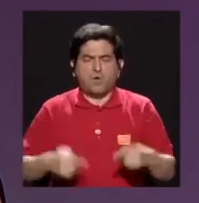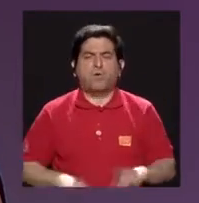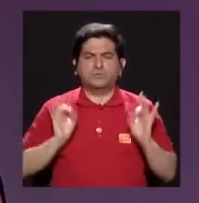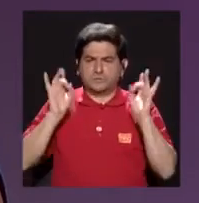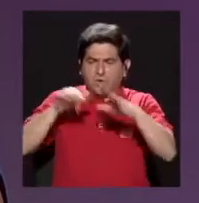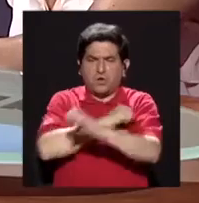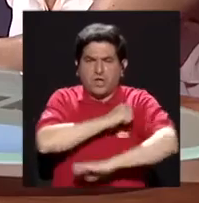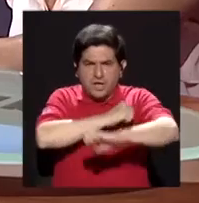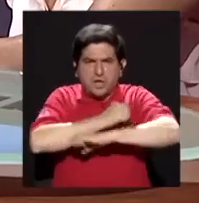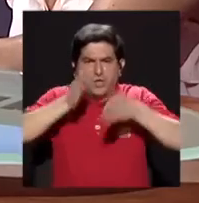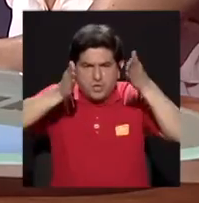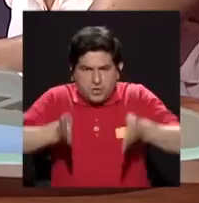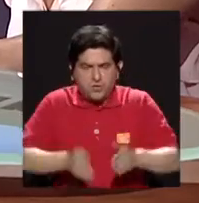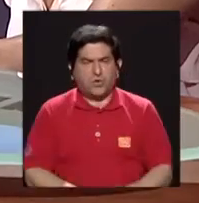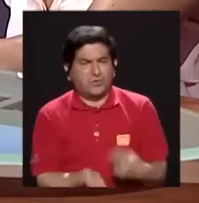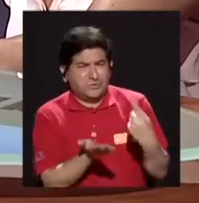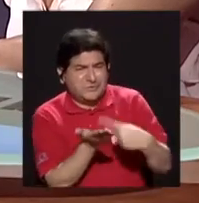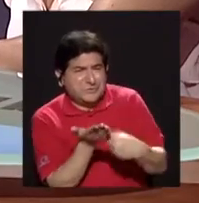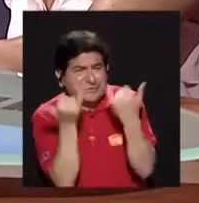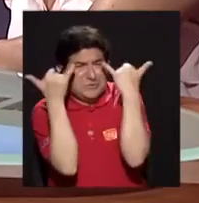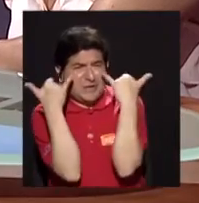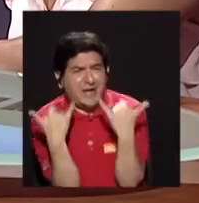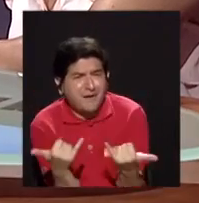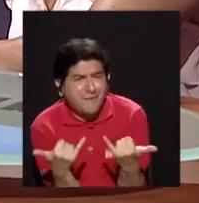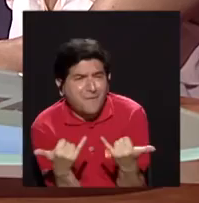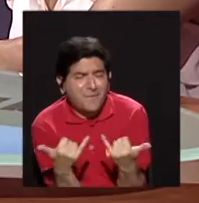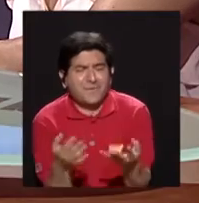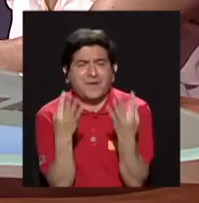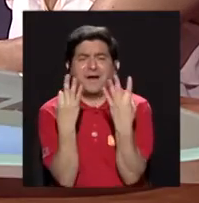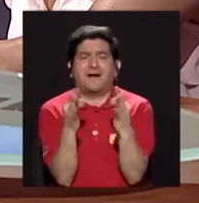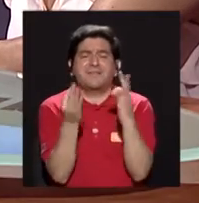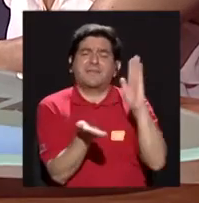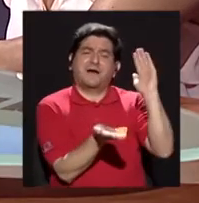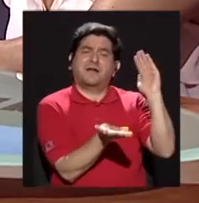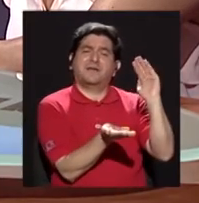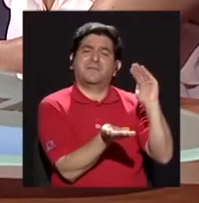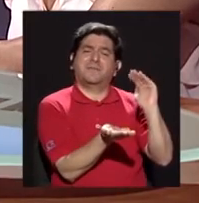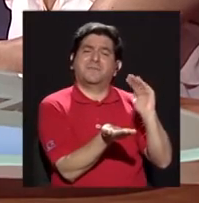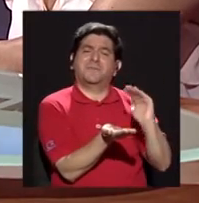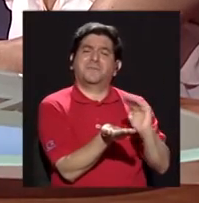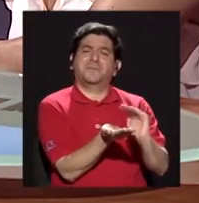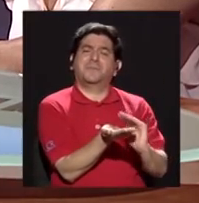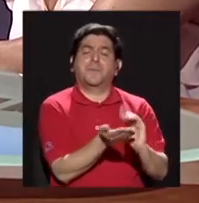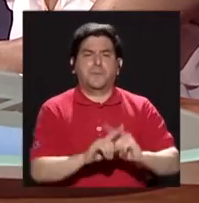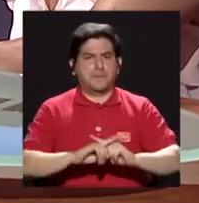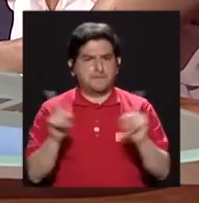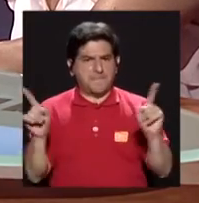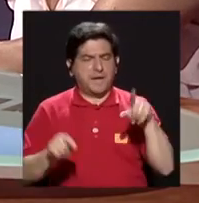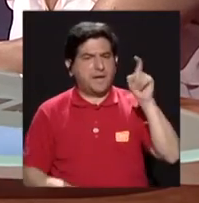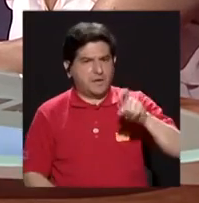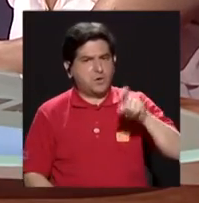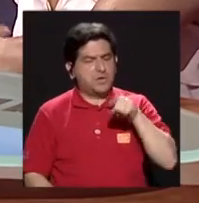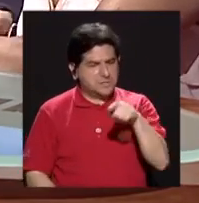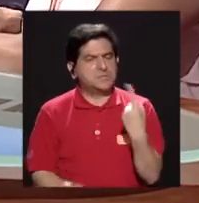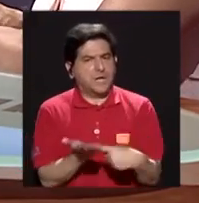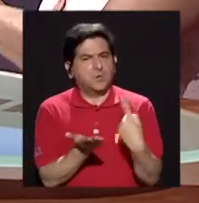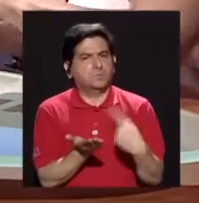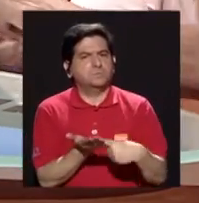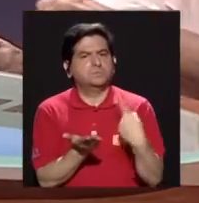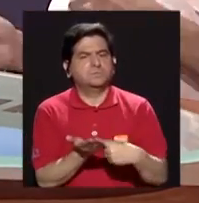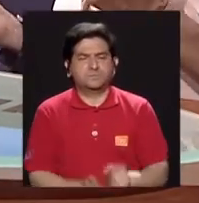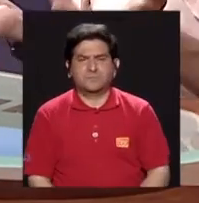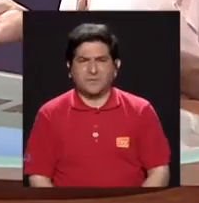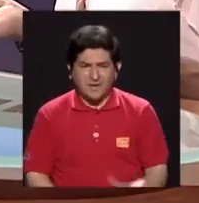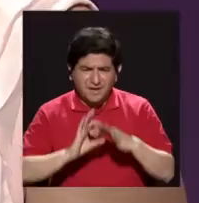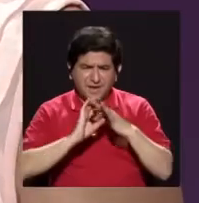xenofobia. Y creo que esa discusión ahorita pareciera que se está tratando de minimizar, pero que realmente debemos ponerla sobre la mesa. Es que